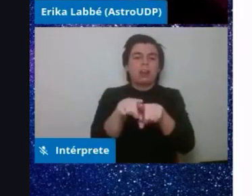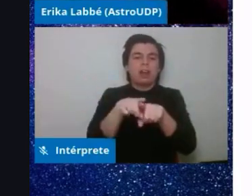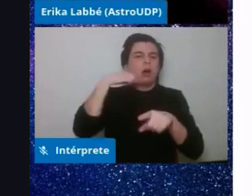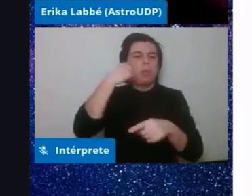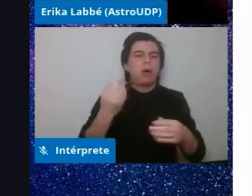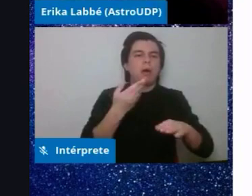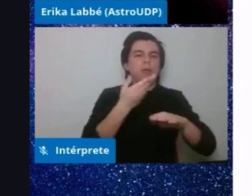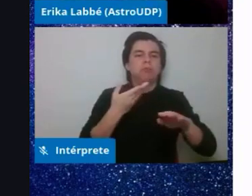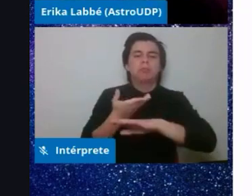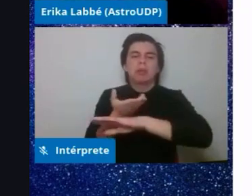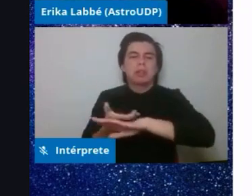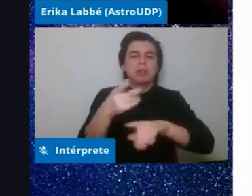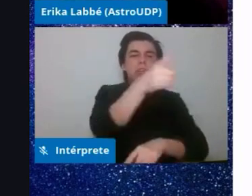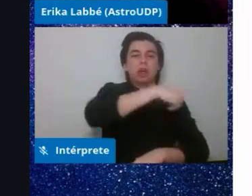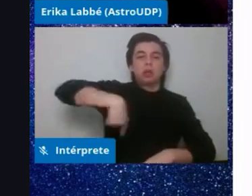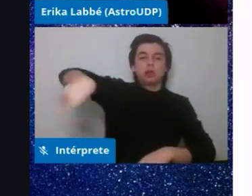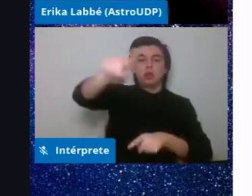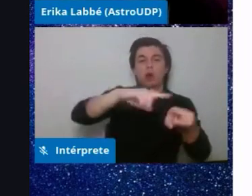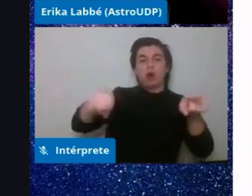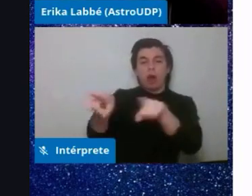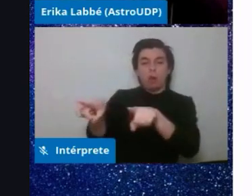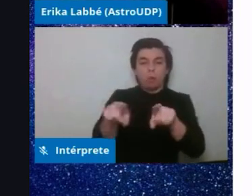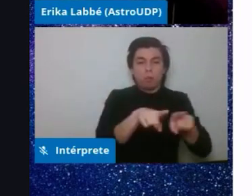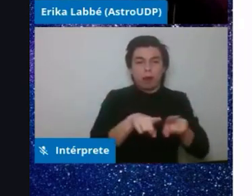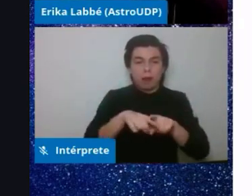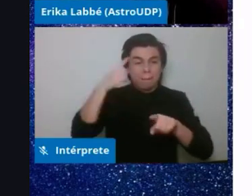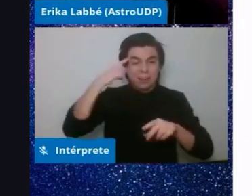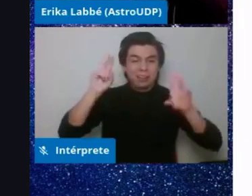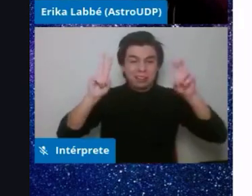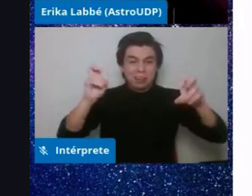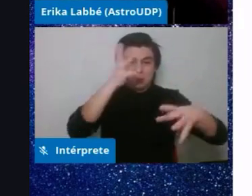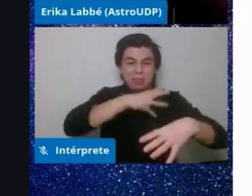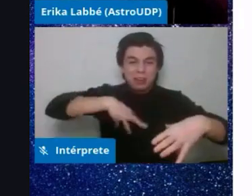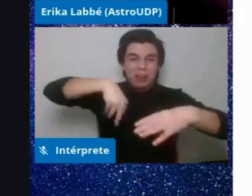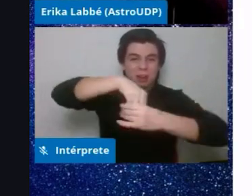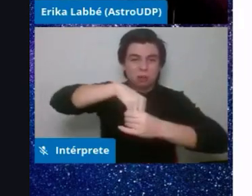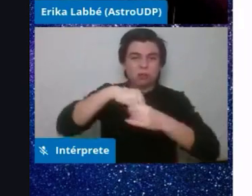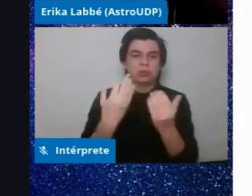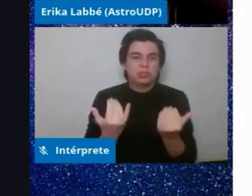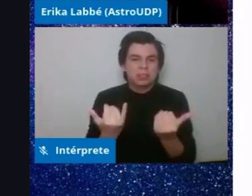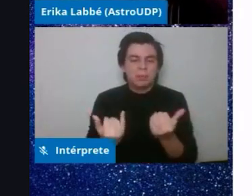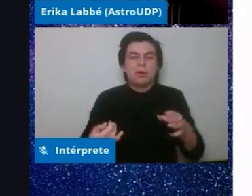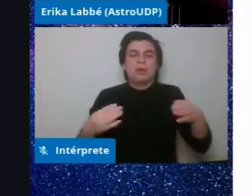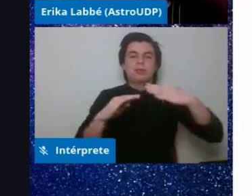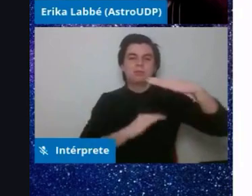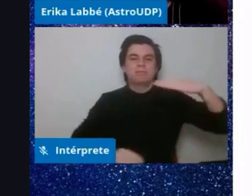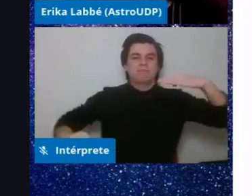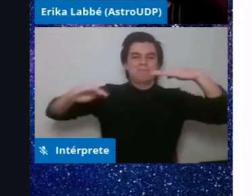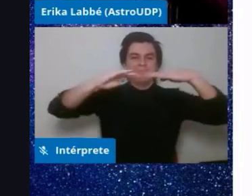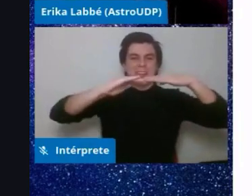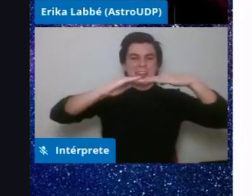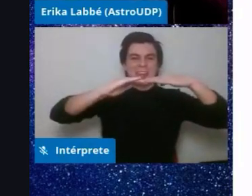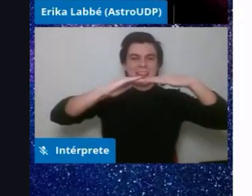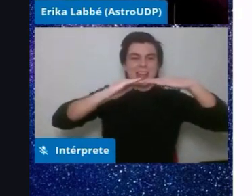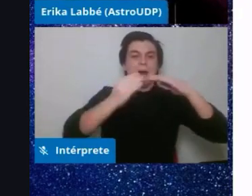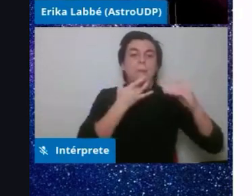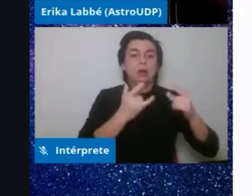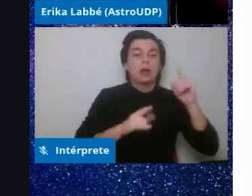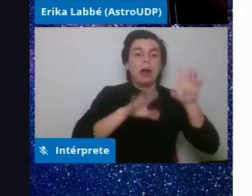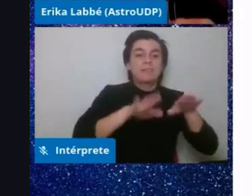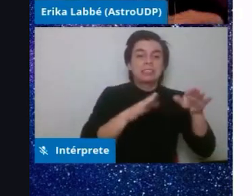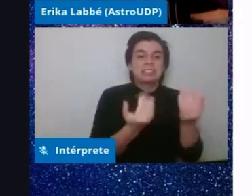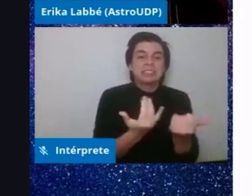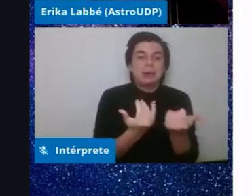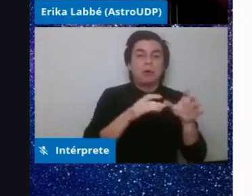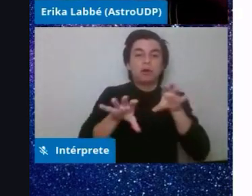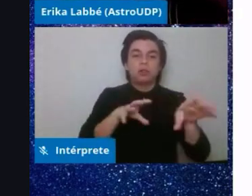en términos de inclusión, en realidad lo que sirve es la equidad cuando uno piensa en que lo que necesitamos pueden ser cosas distintas, pero para